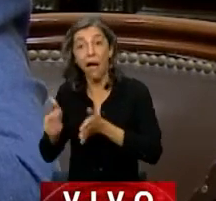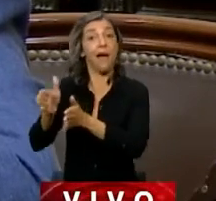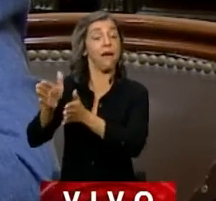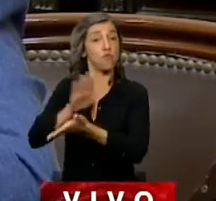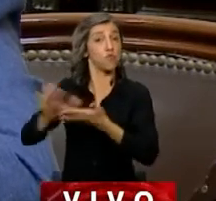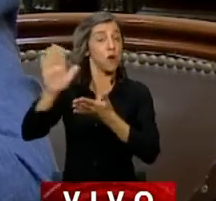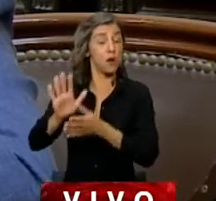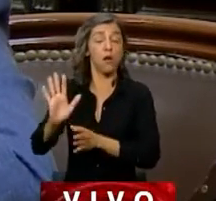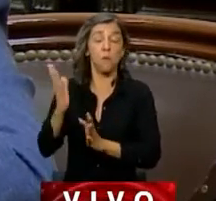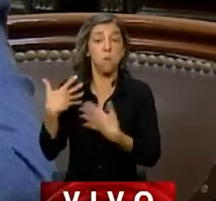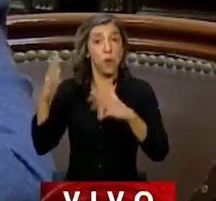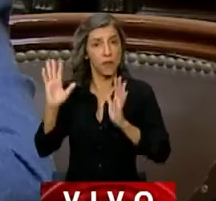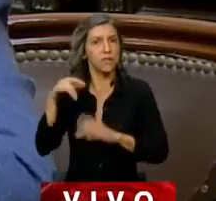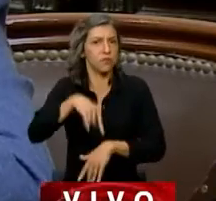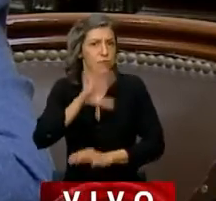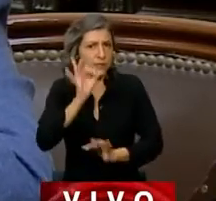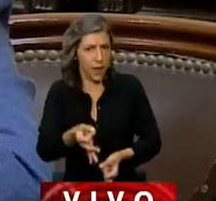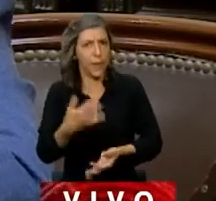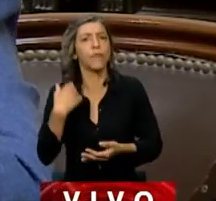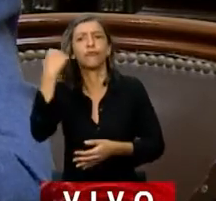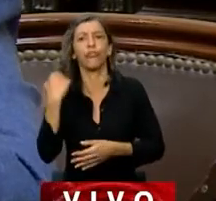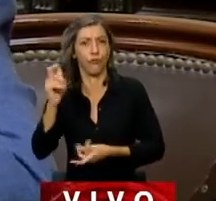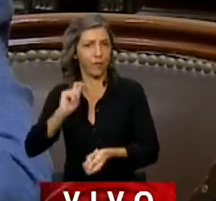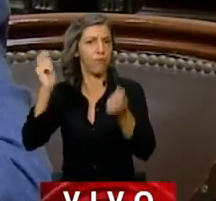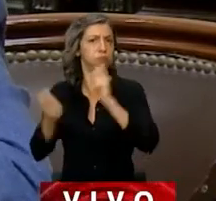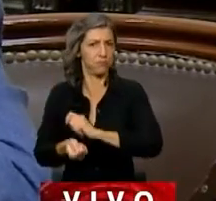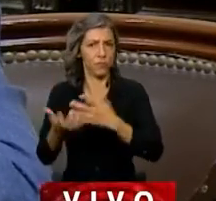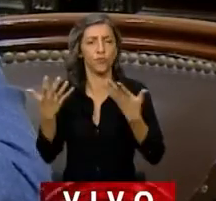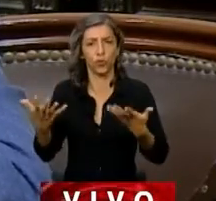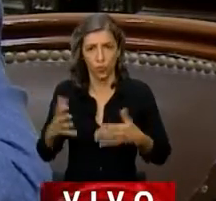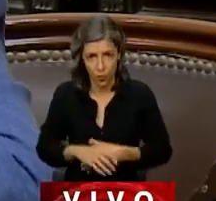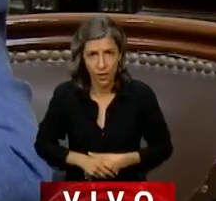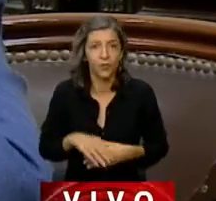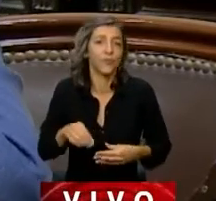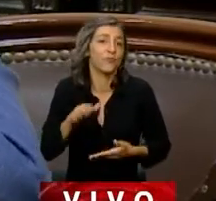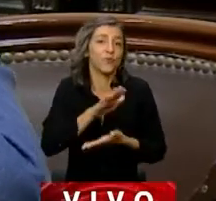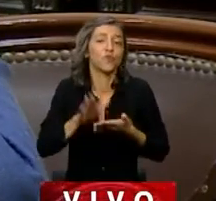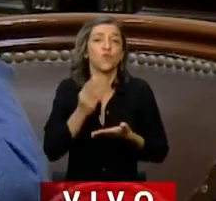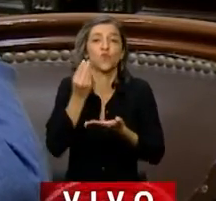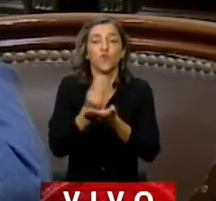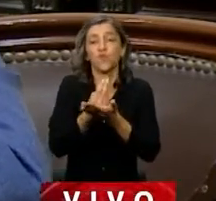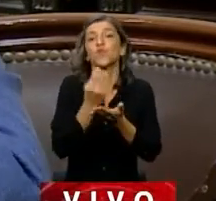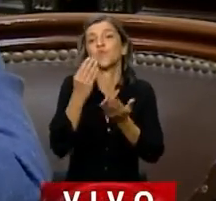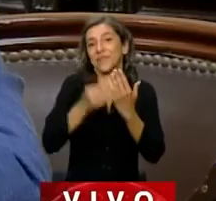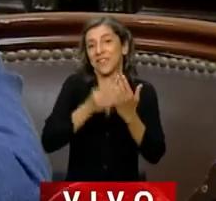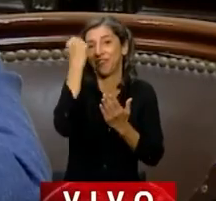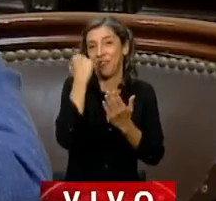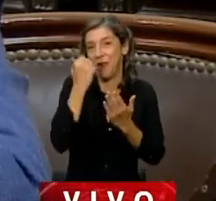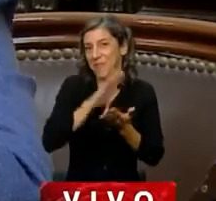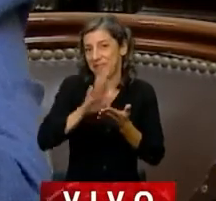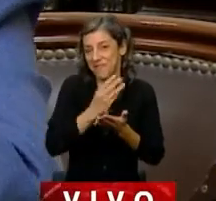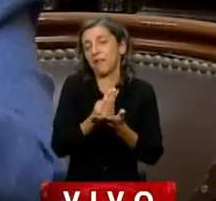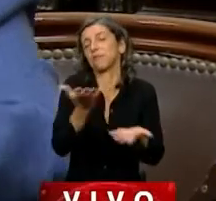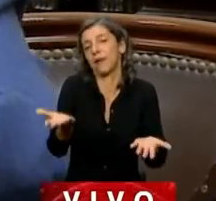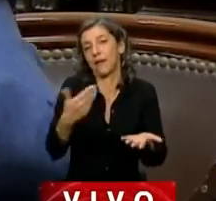nueva perspectiva de la economía a partir del cambio del ministro de Economía. Una perspectiva que en muchos casos